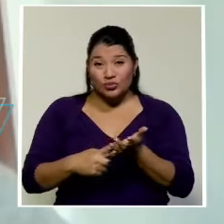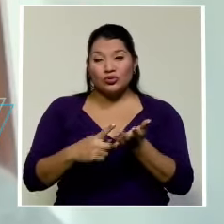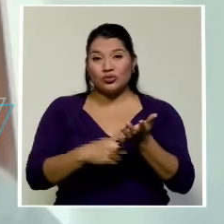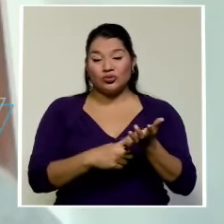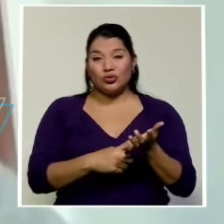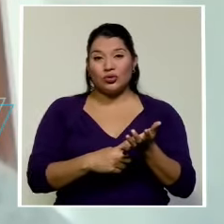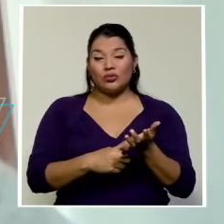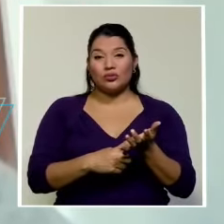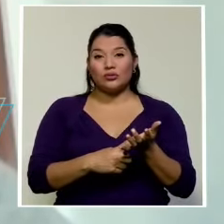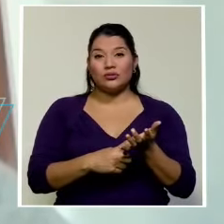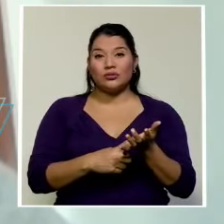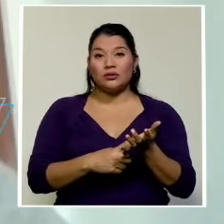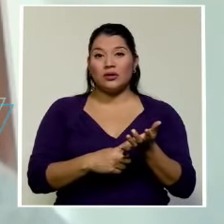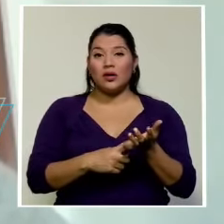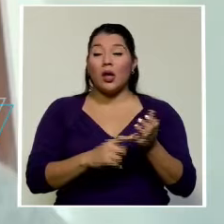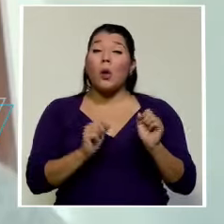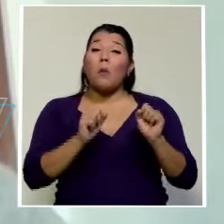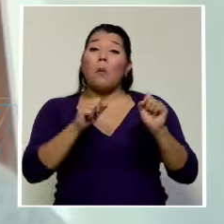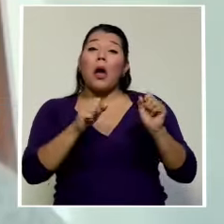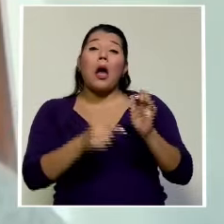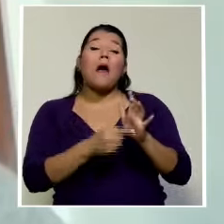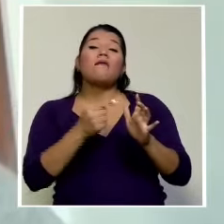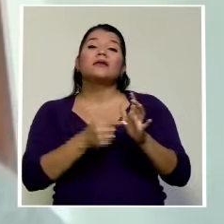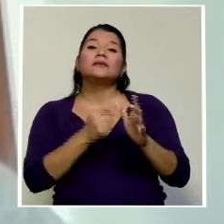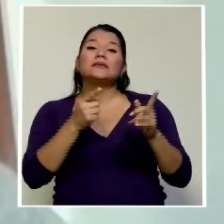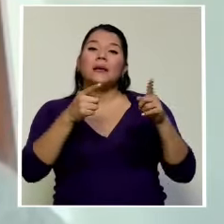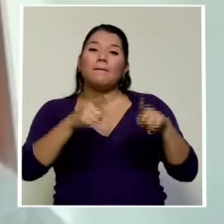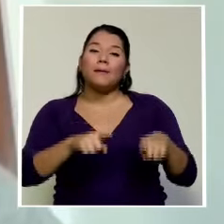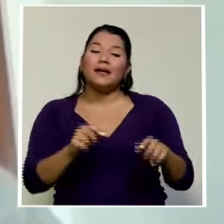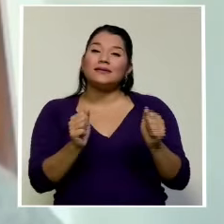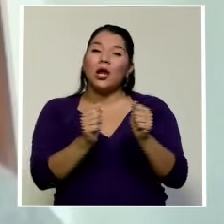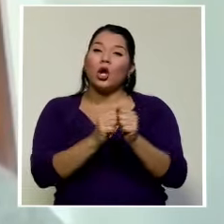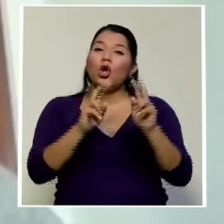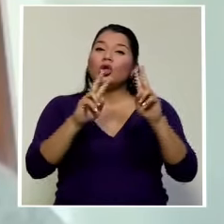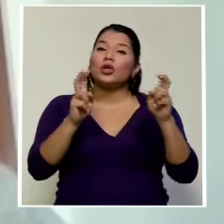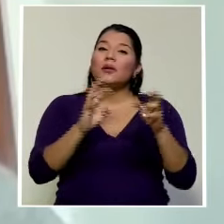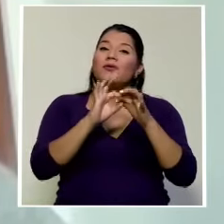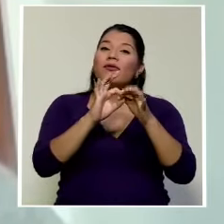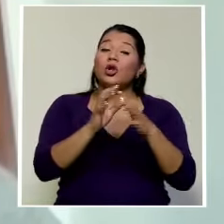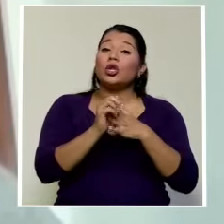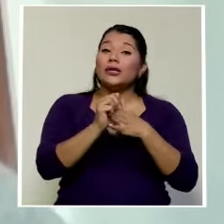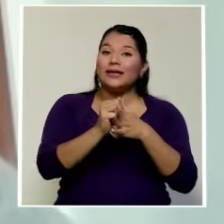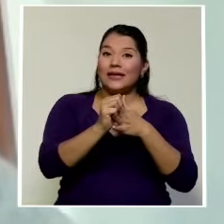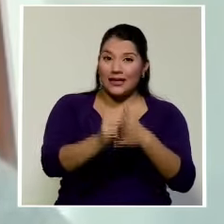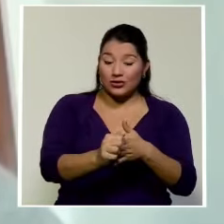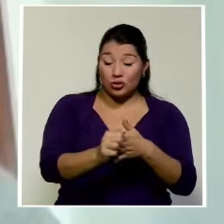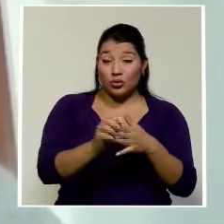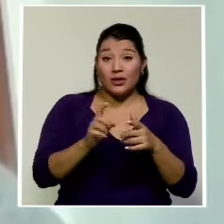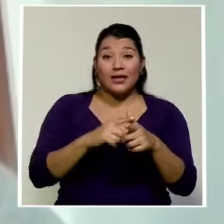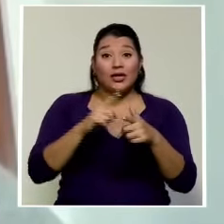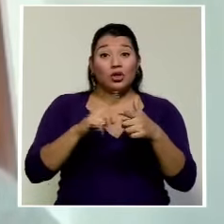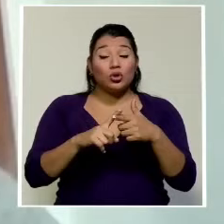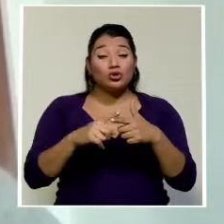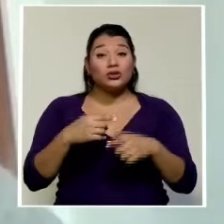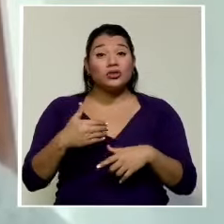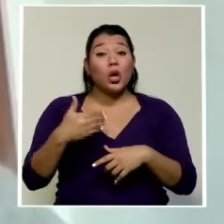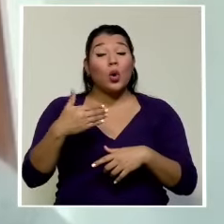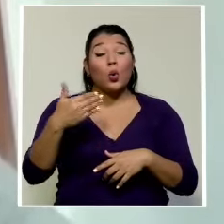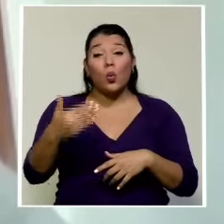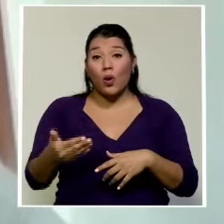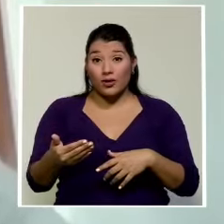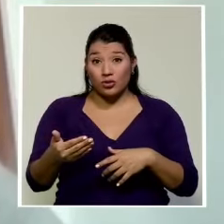los partidos suele darse a nivel de temas de liderazgo y temas de personalismo. Entonces, cuando se llega a